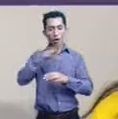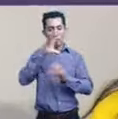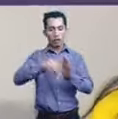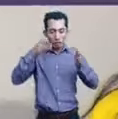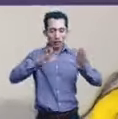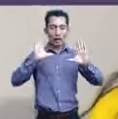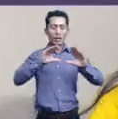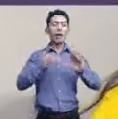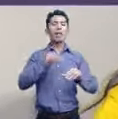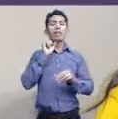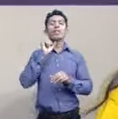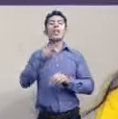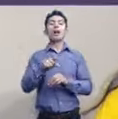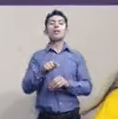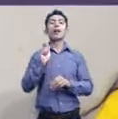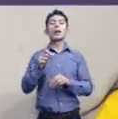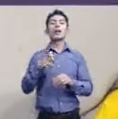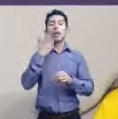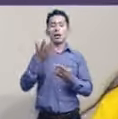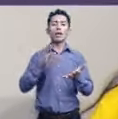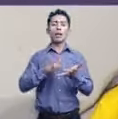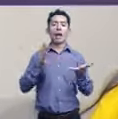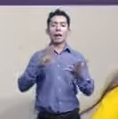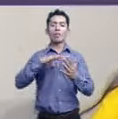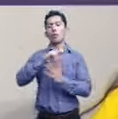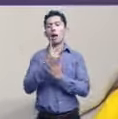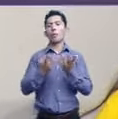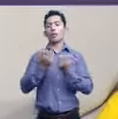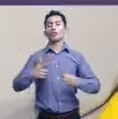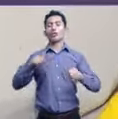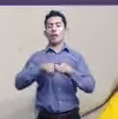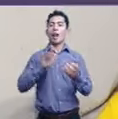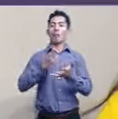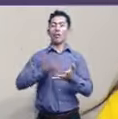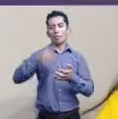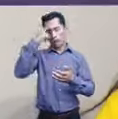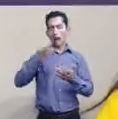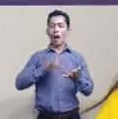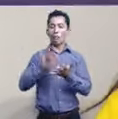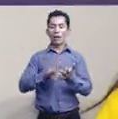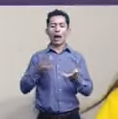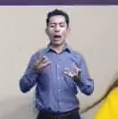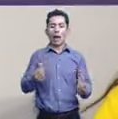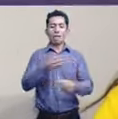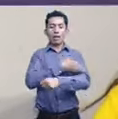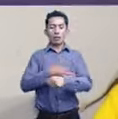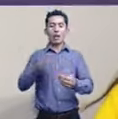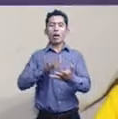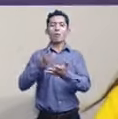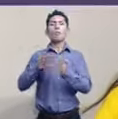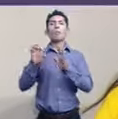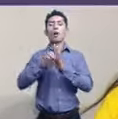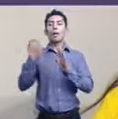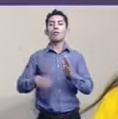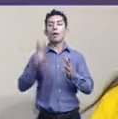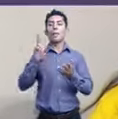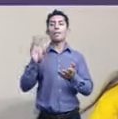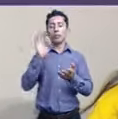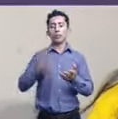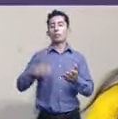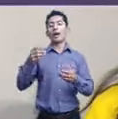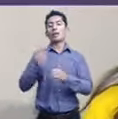completo. Asimismo, llevaremos a cabo programas sociales que permitan apoyar al gasto familiar, tales como vales de